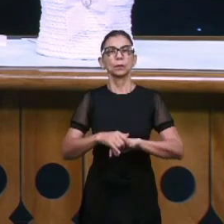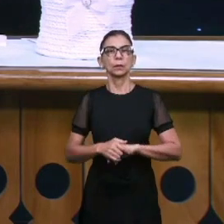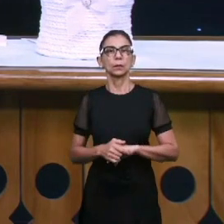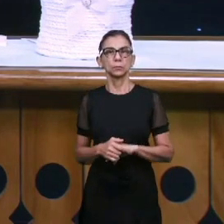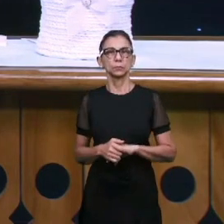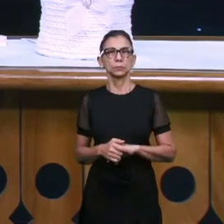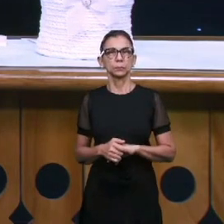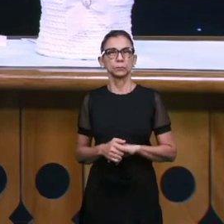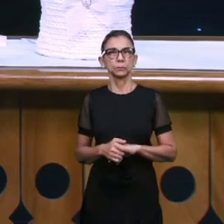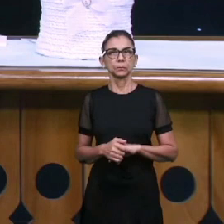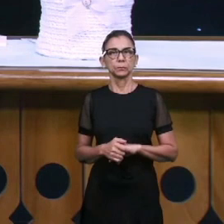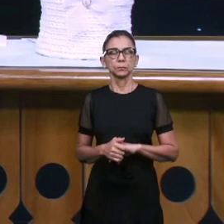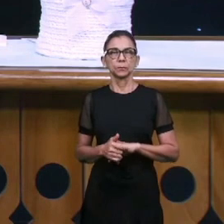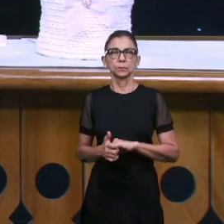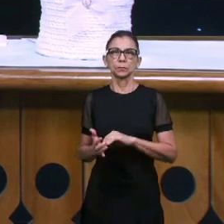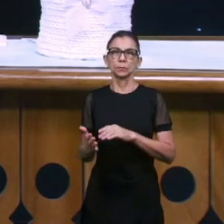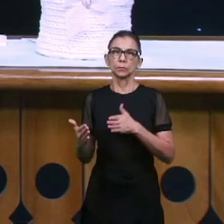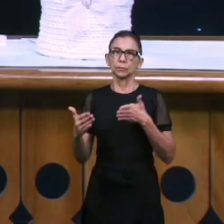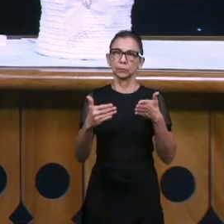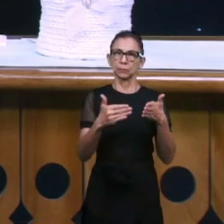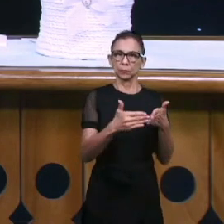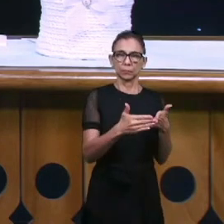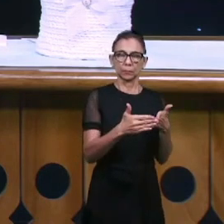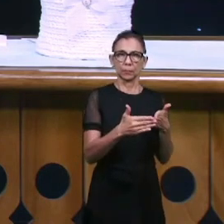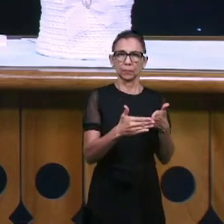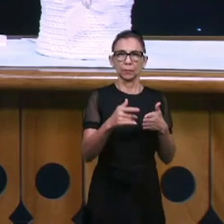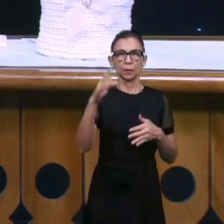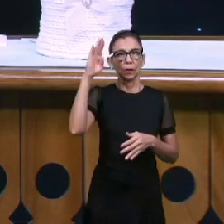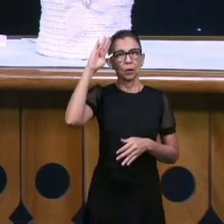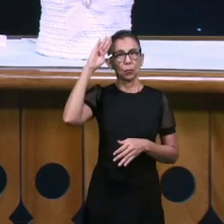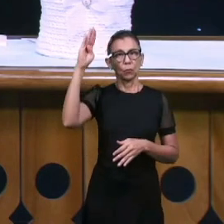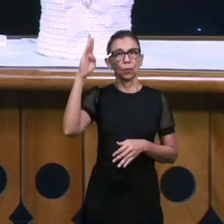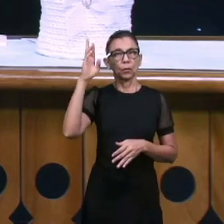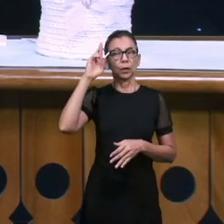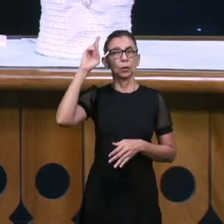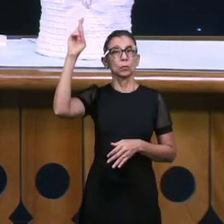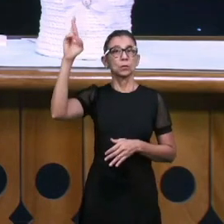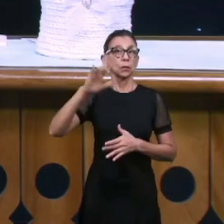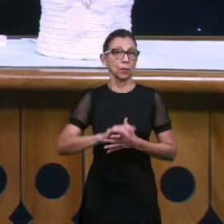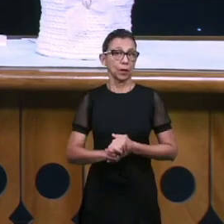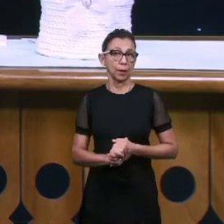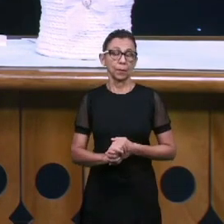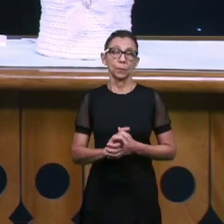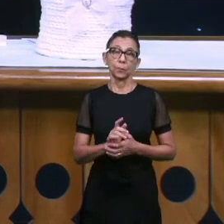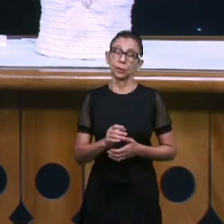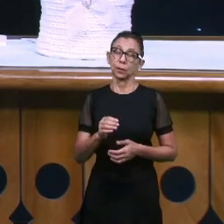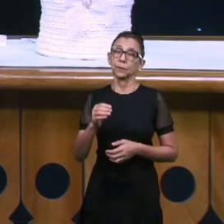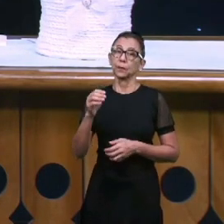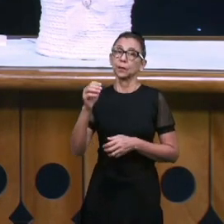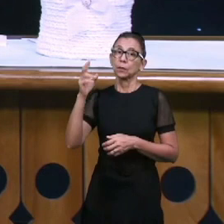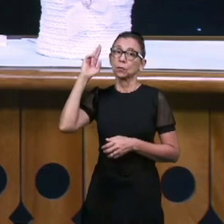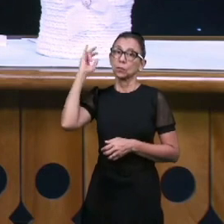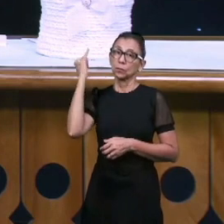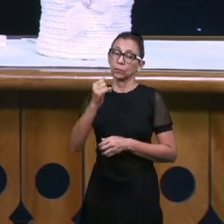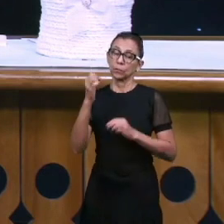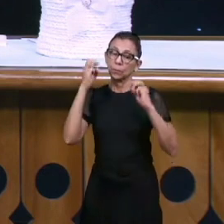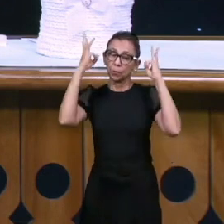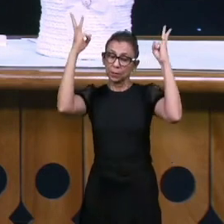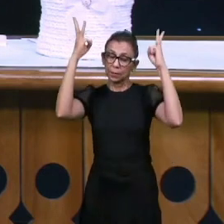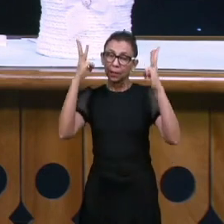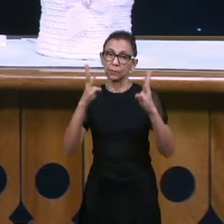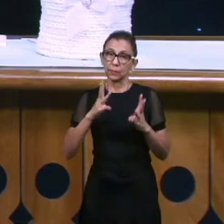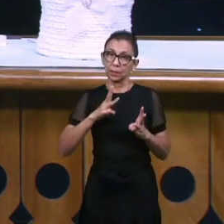se va a quedar, va a ir al suelo. No hay un hombre en este tiempo. Cuando Dios llama a Moisés, le dice, no vas a pasar el Jordán, no vas a pasar, vas a quedarte